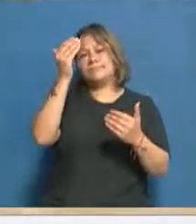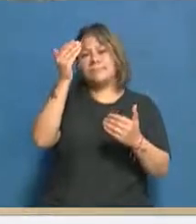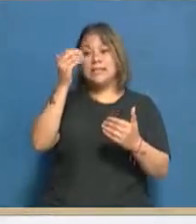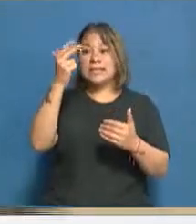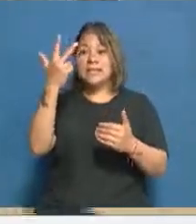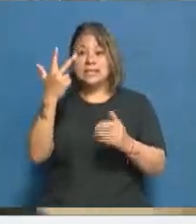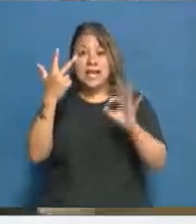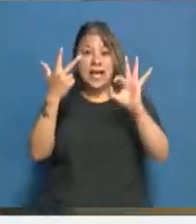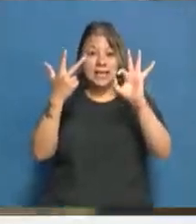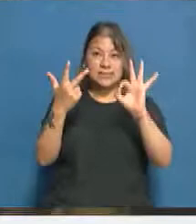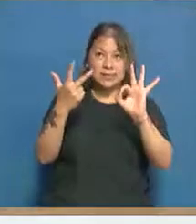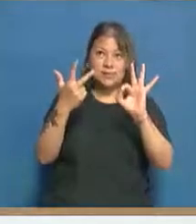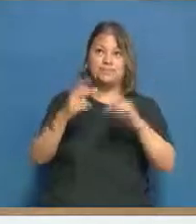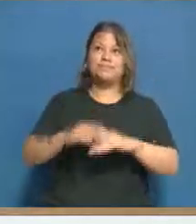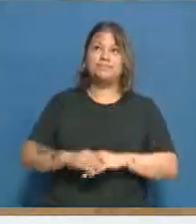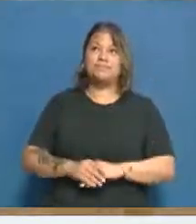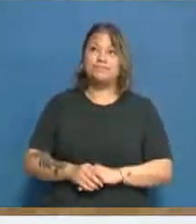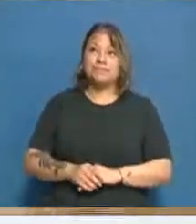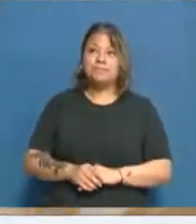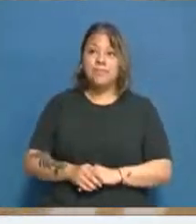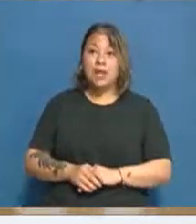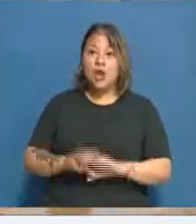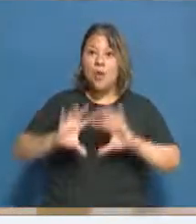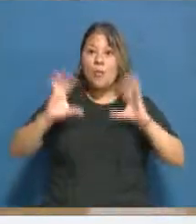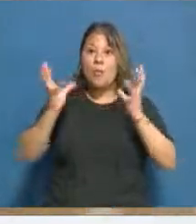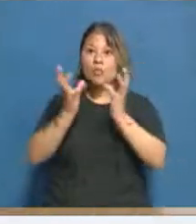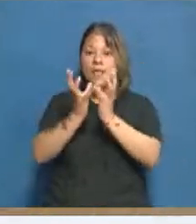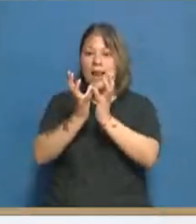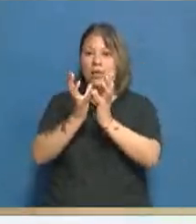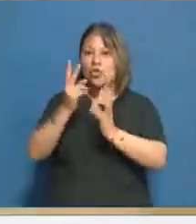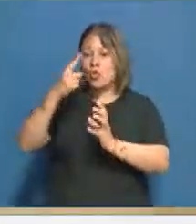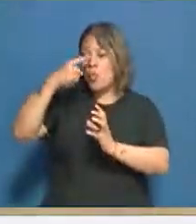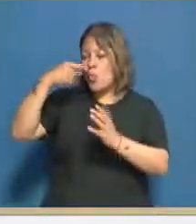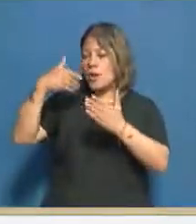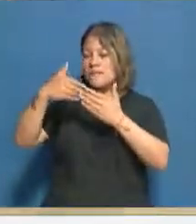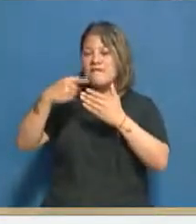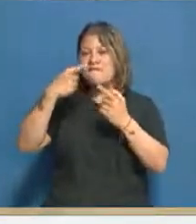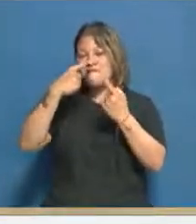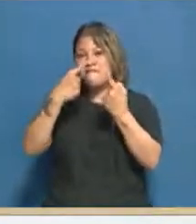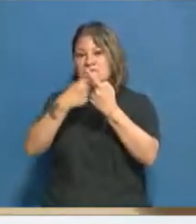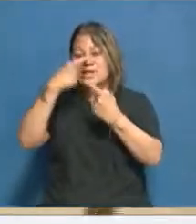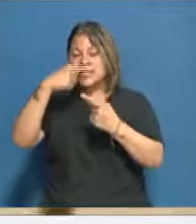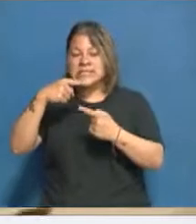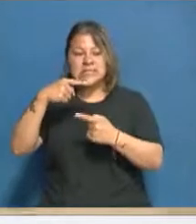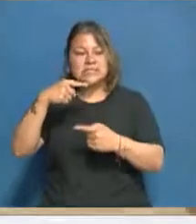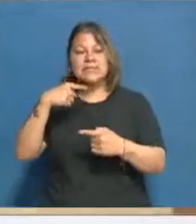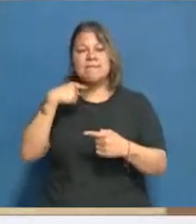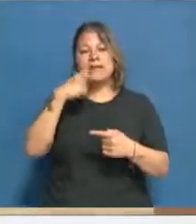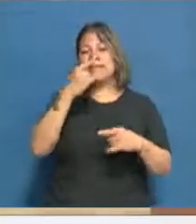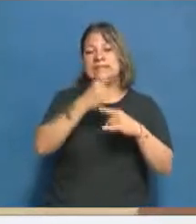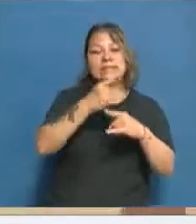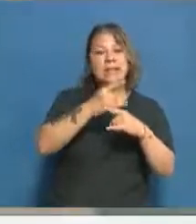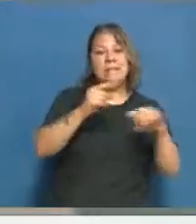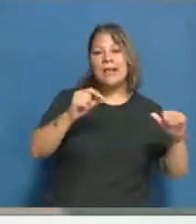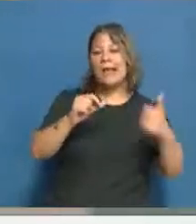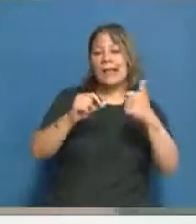3 a 0 en los en las últimas en los últimos dos mundiales habían llegado a la final y no habían podido con España bueno se cortó